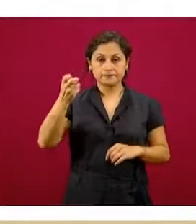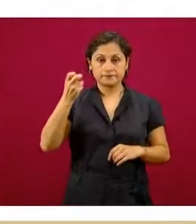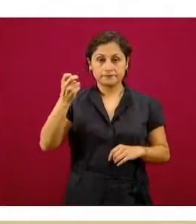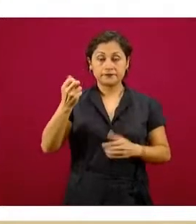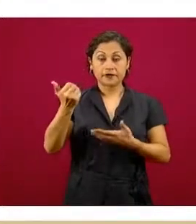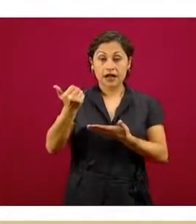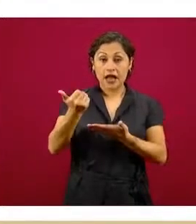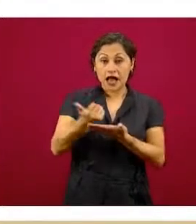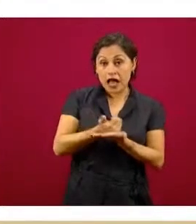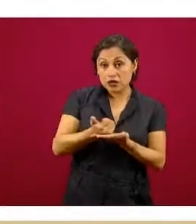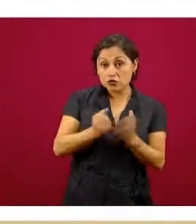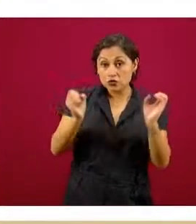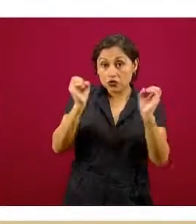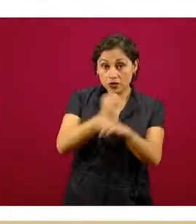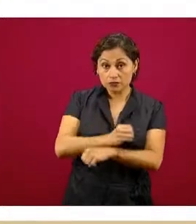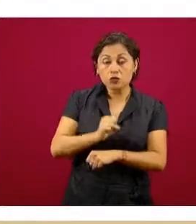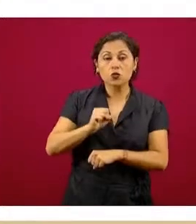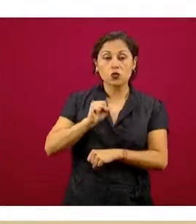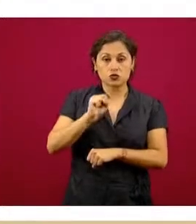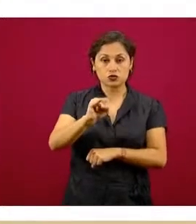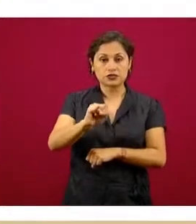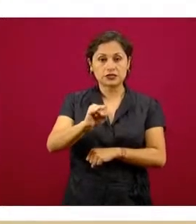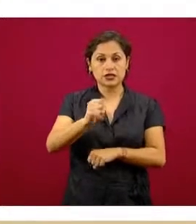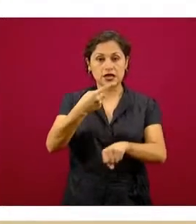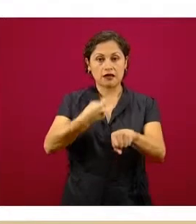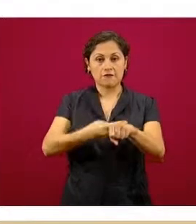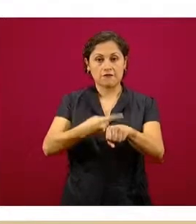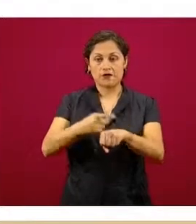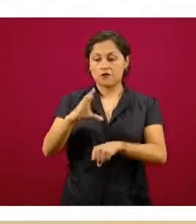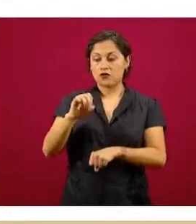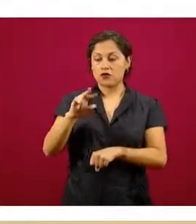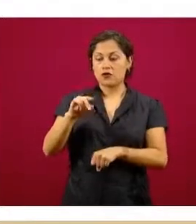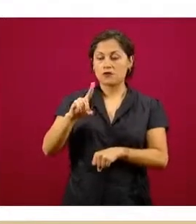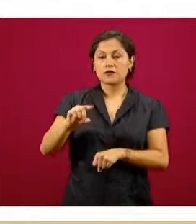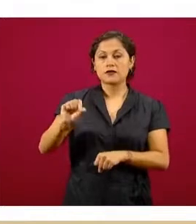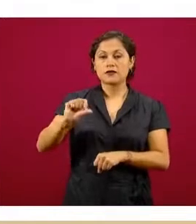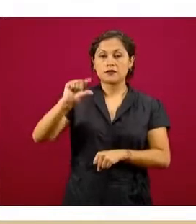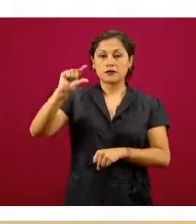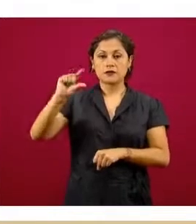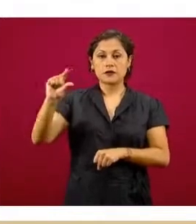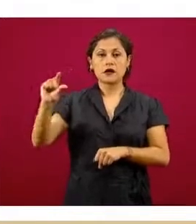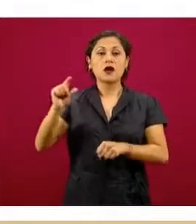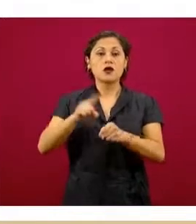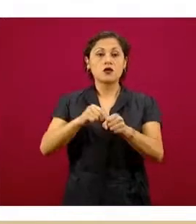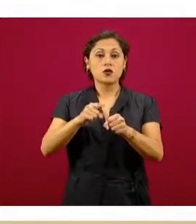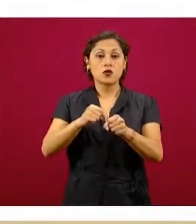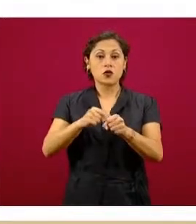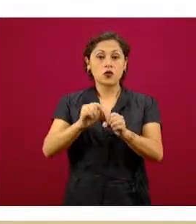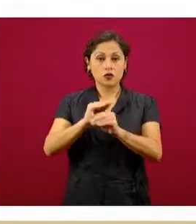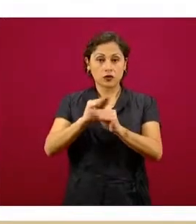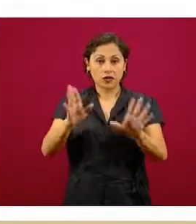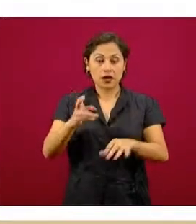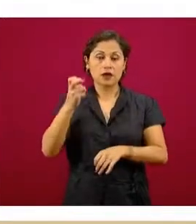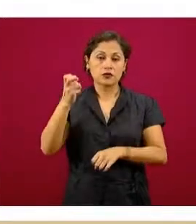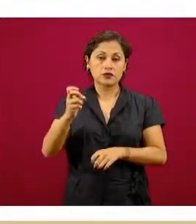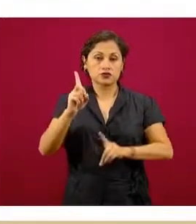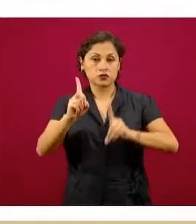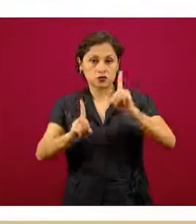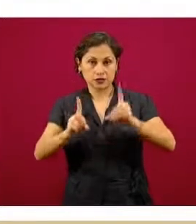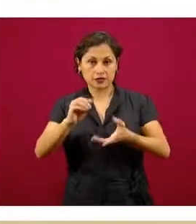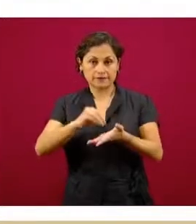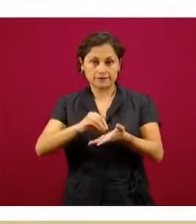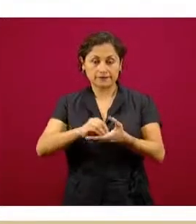las defunciones ya confirmadas, que sabemos que fueron defunciones por COVID-19. En la siguiente diapositiva veremos